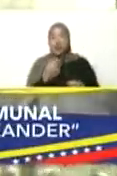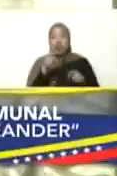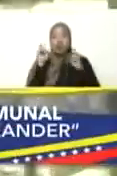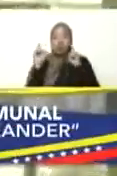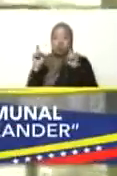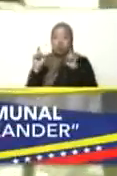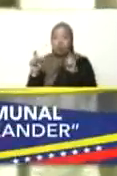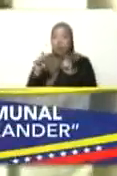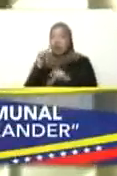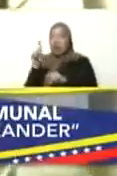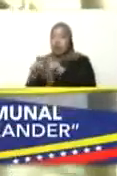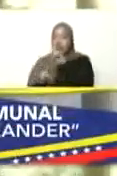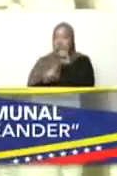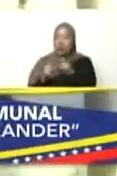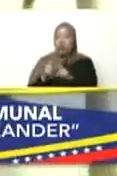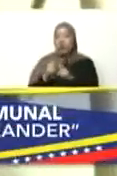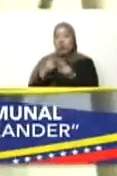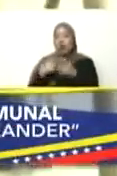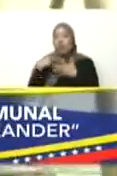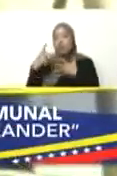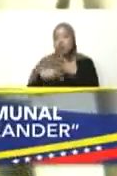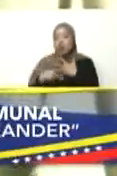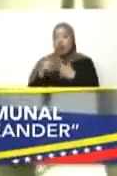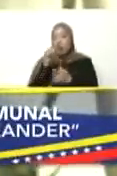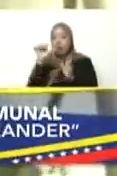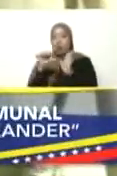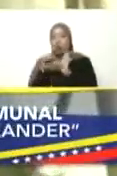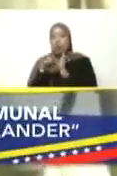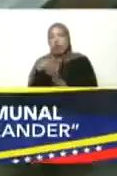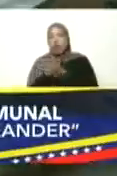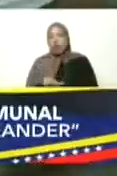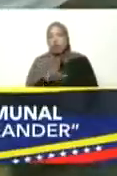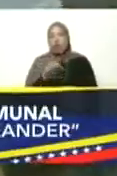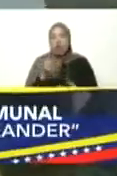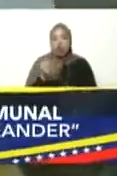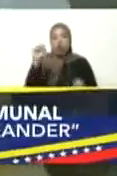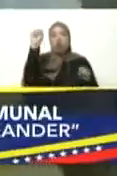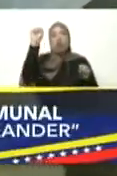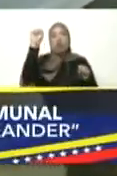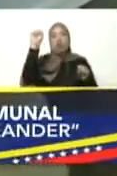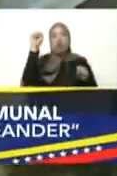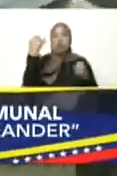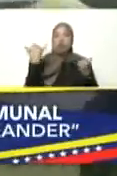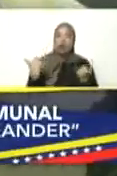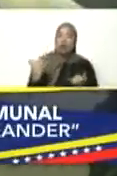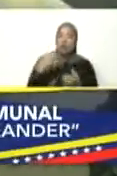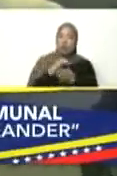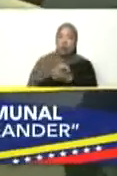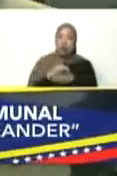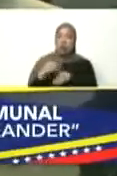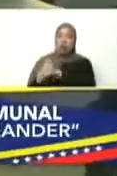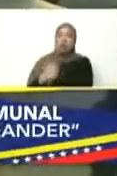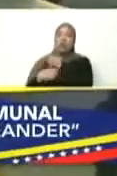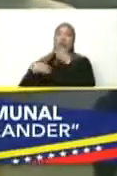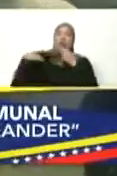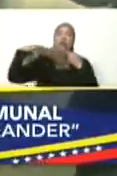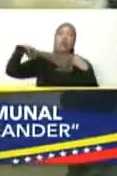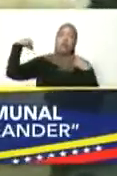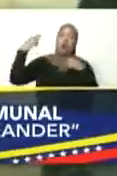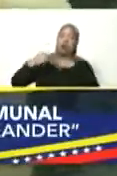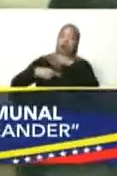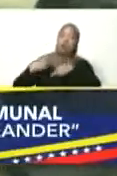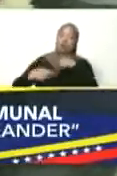que nos preguntáramos siempre en cada proyecto dónde está el socialismo, presidente. Y hoy damos un salto adelante en esta nueva etapa de la